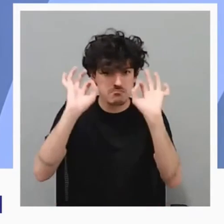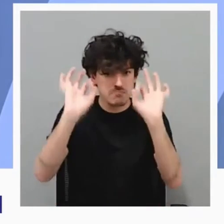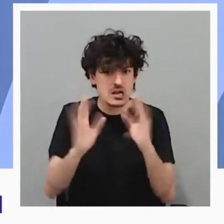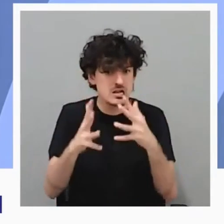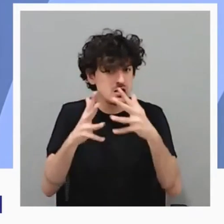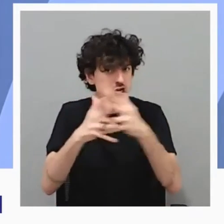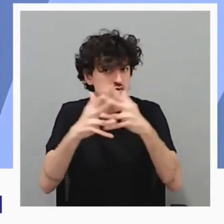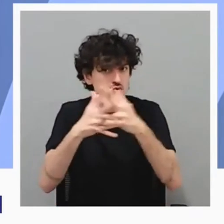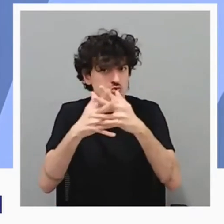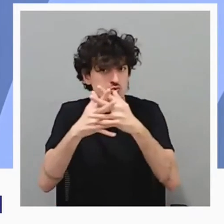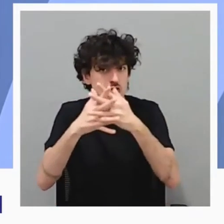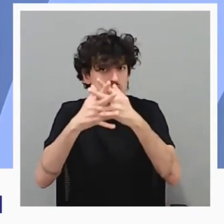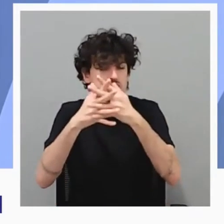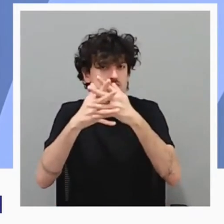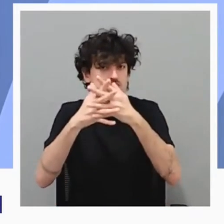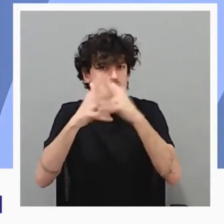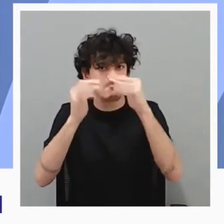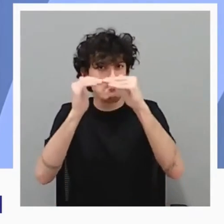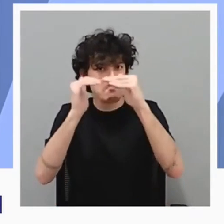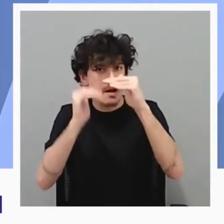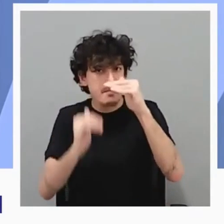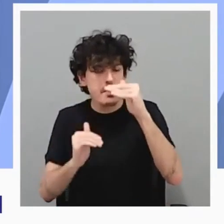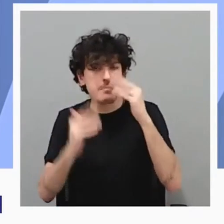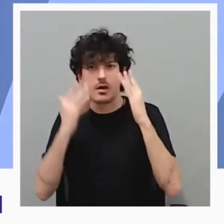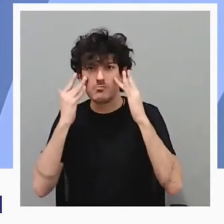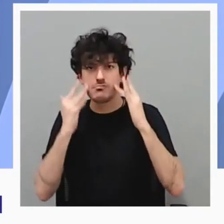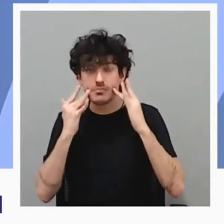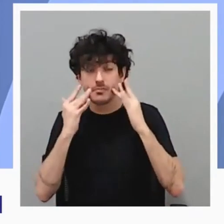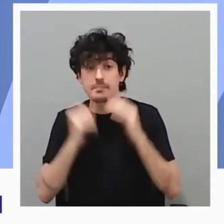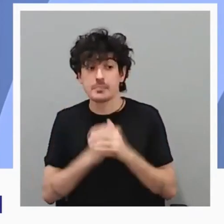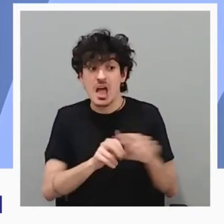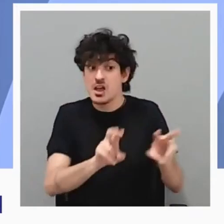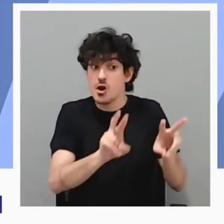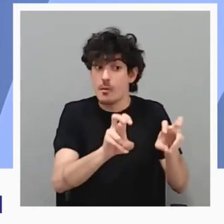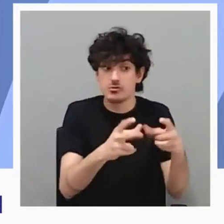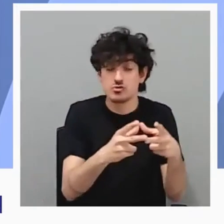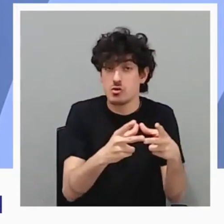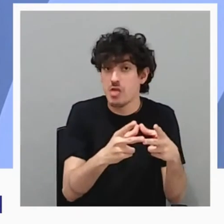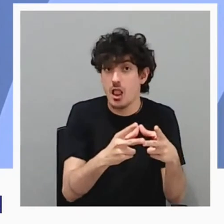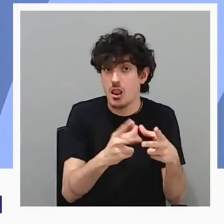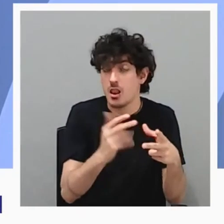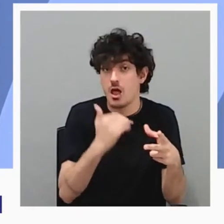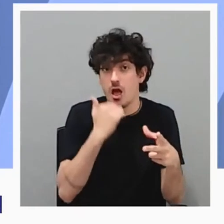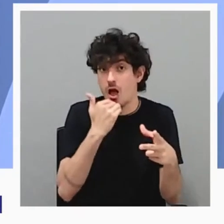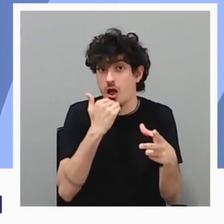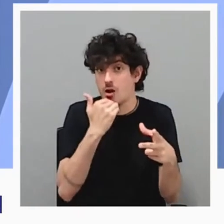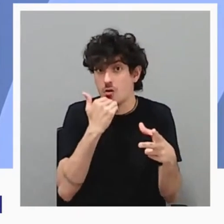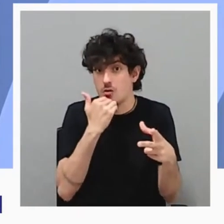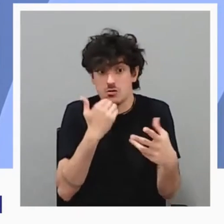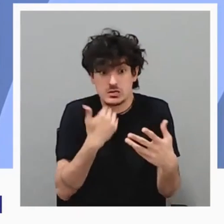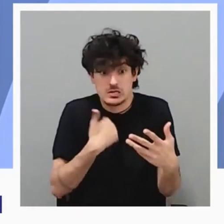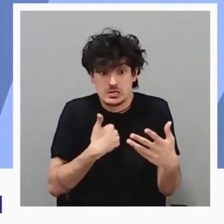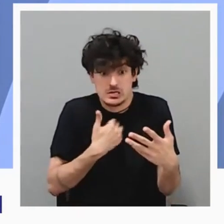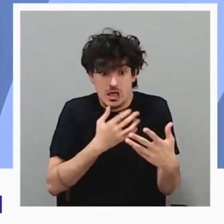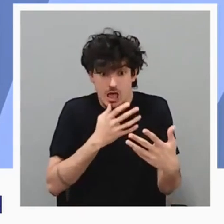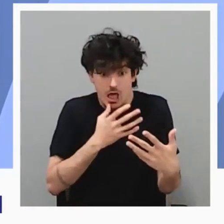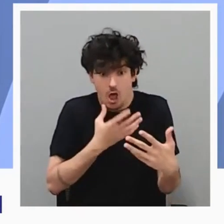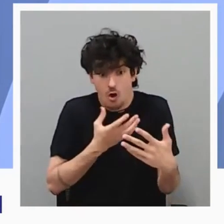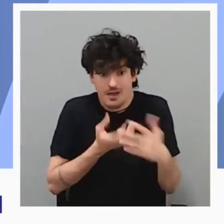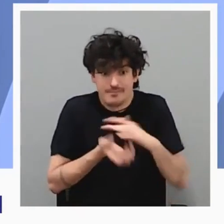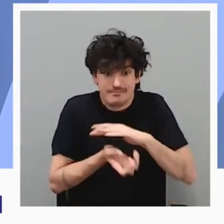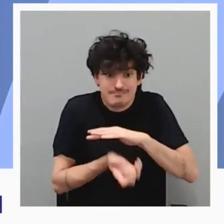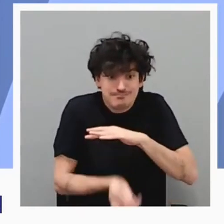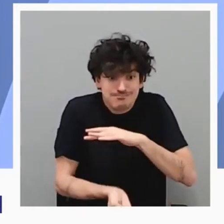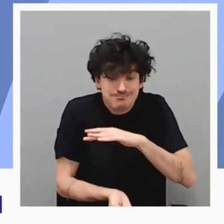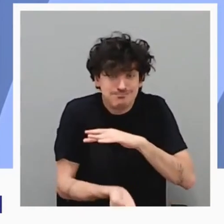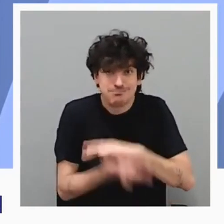estructurada, la innovación social es algo que está naciente y, por lo tanto, es mucho más flexible, es